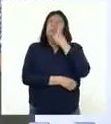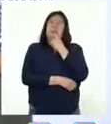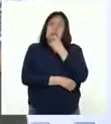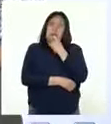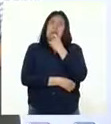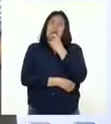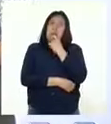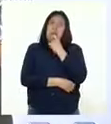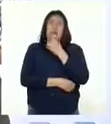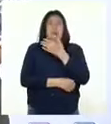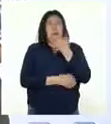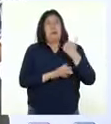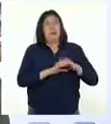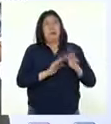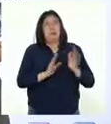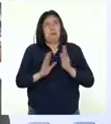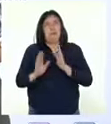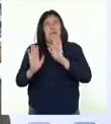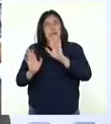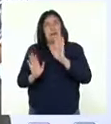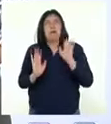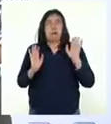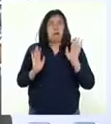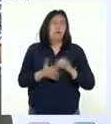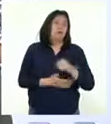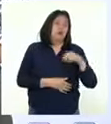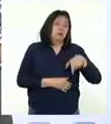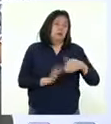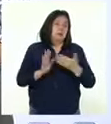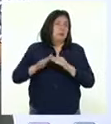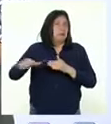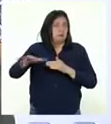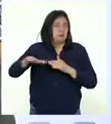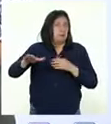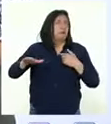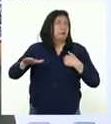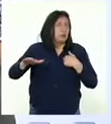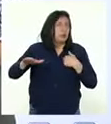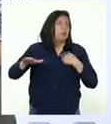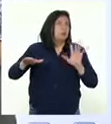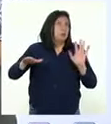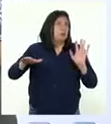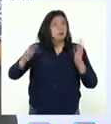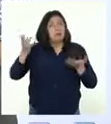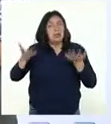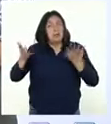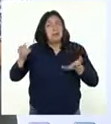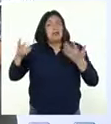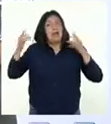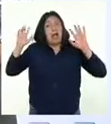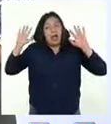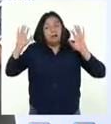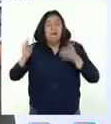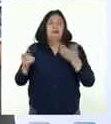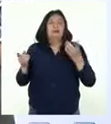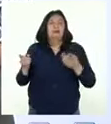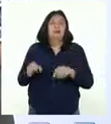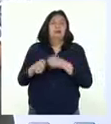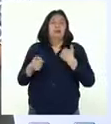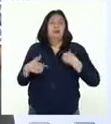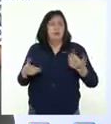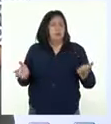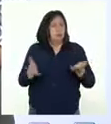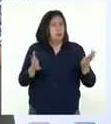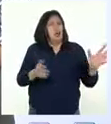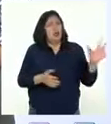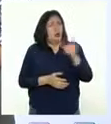para que estemos más preparadas y preparados en nuestras localidades, por si sucede algún desastre, debemos